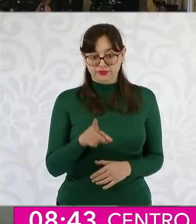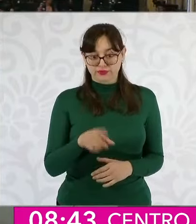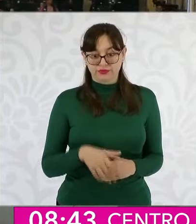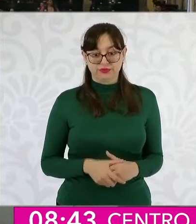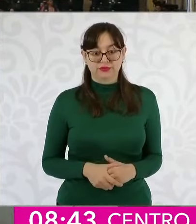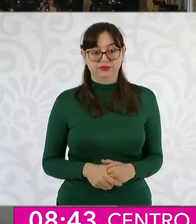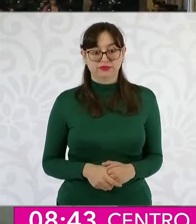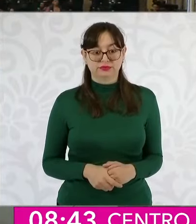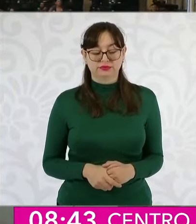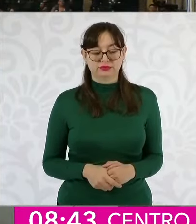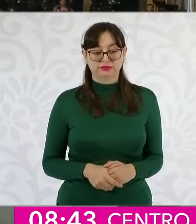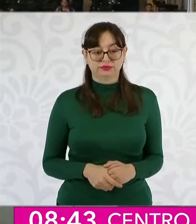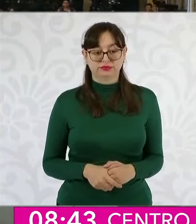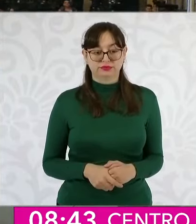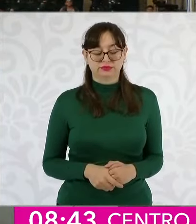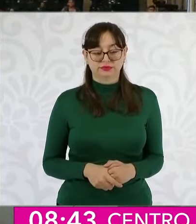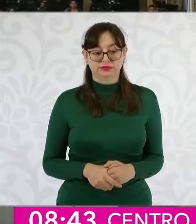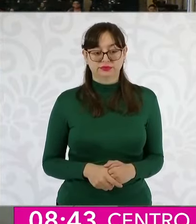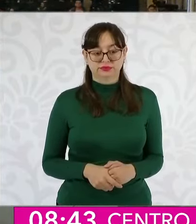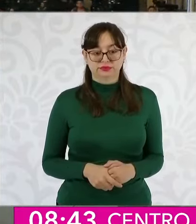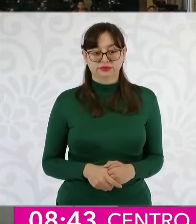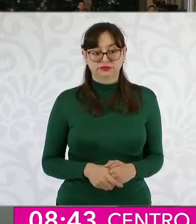Adelante.